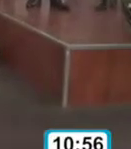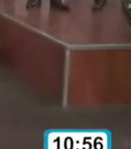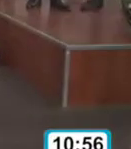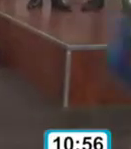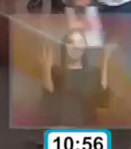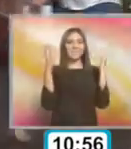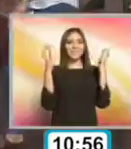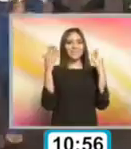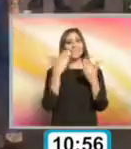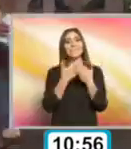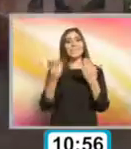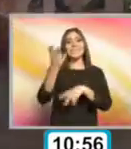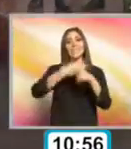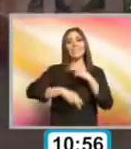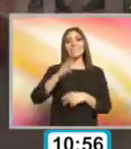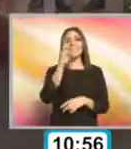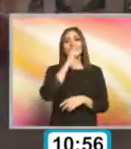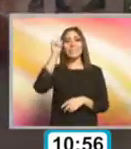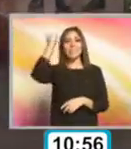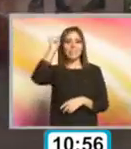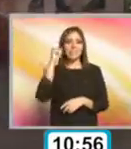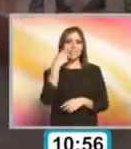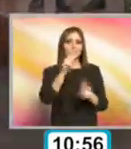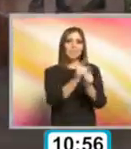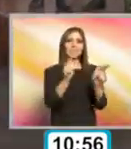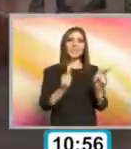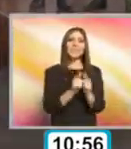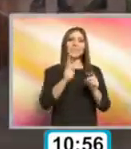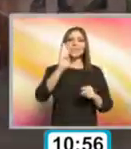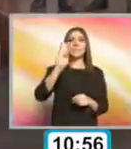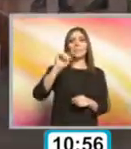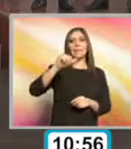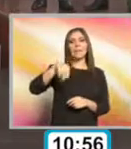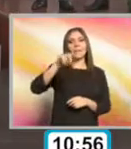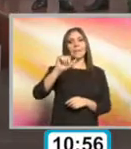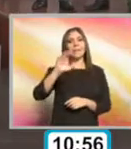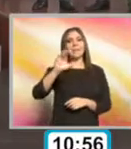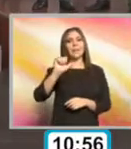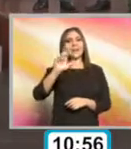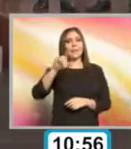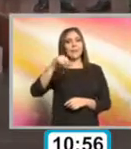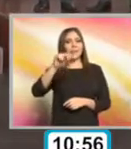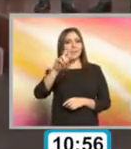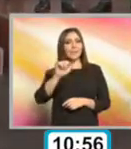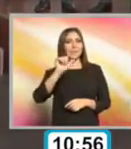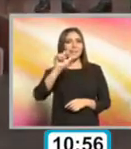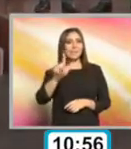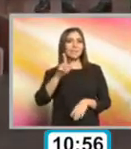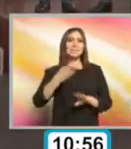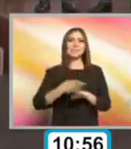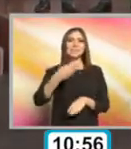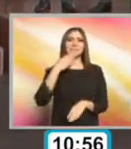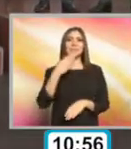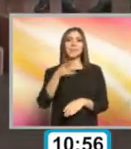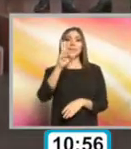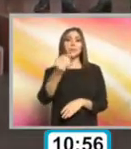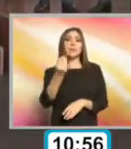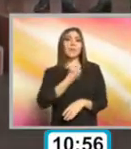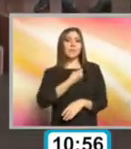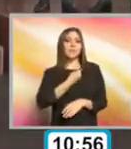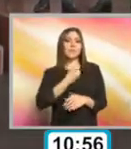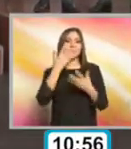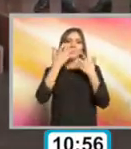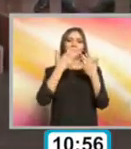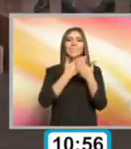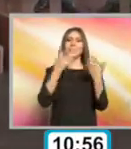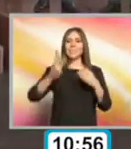Desde Mazatlán, Sinaloa, esta mañana, banda Carnaval. Muy bien, plebes. No se aguantan estos chamacos, qué